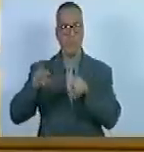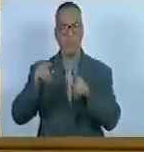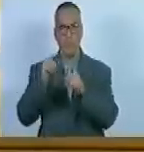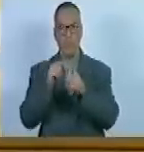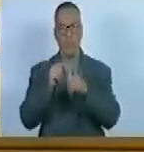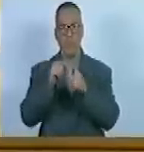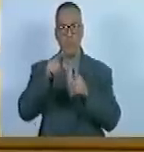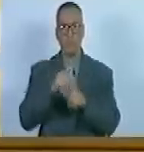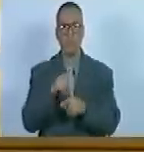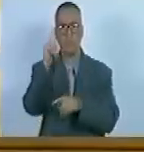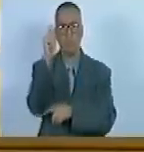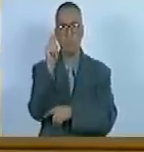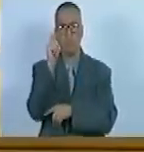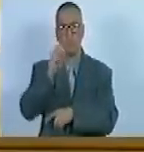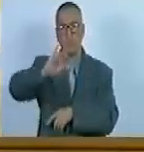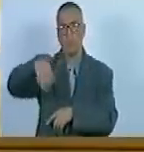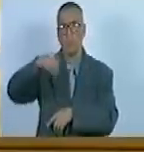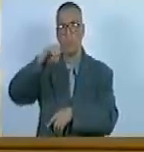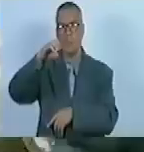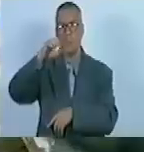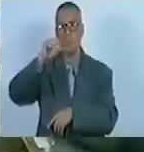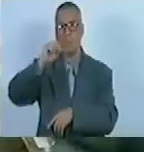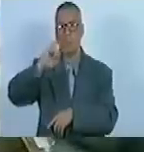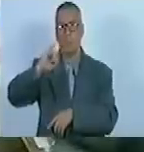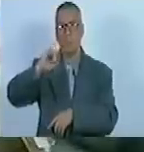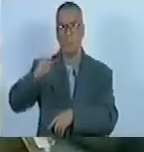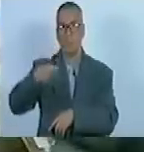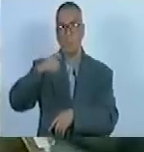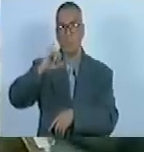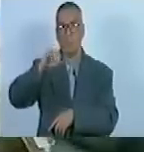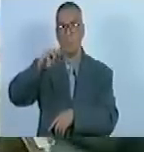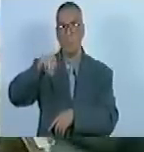derecho de palabra al diputado Gilberto Jiménez.